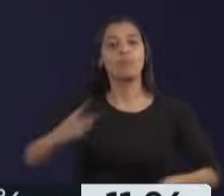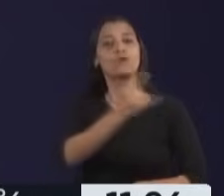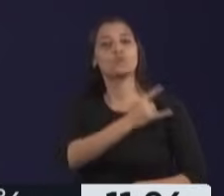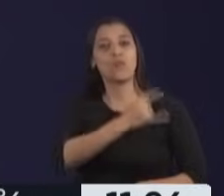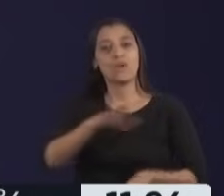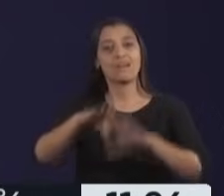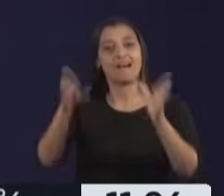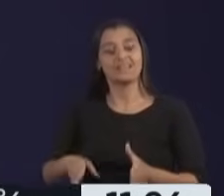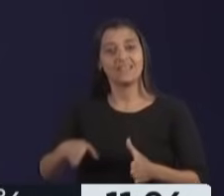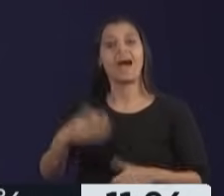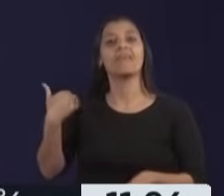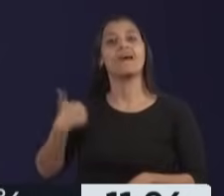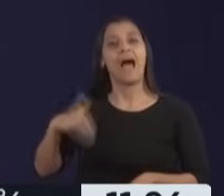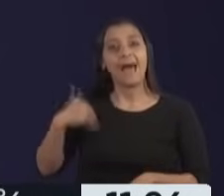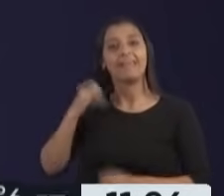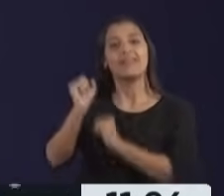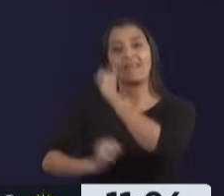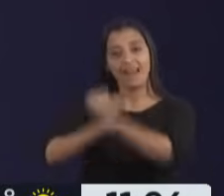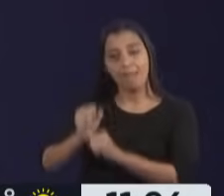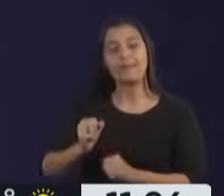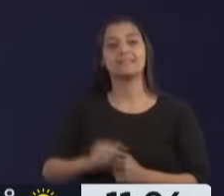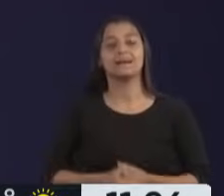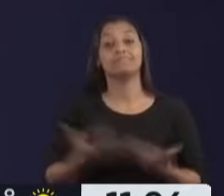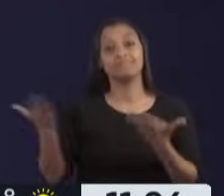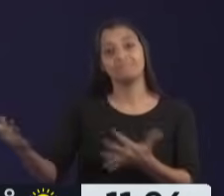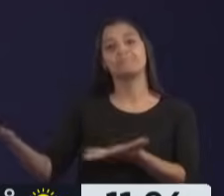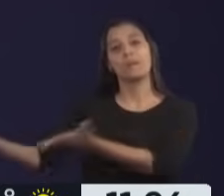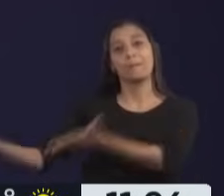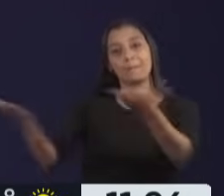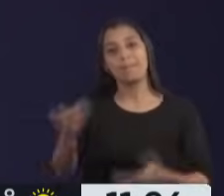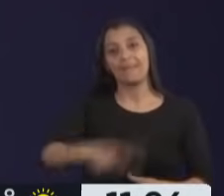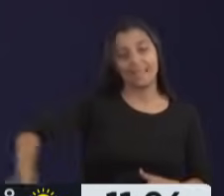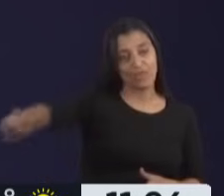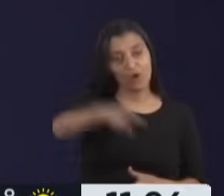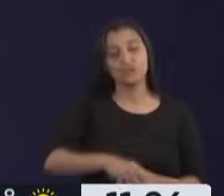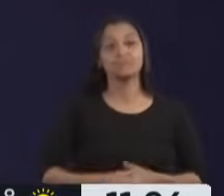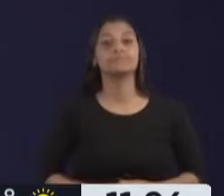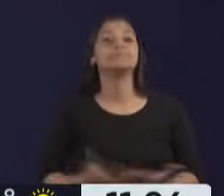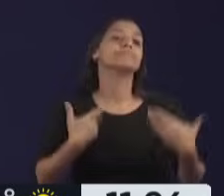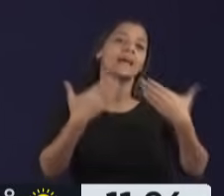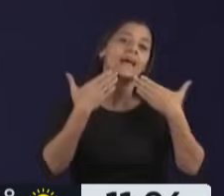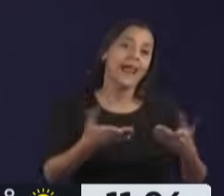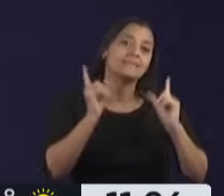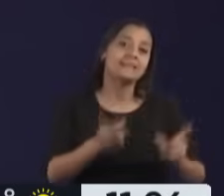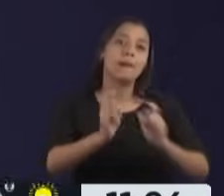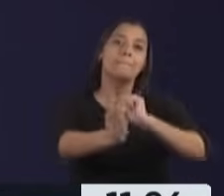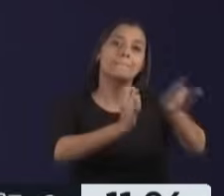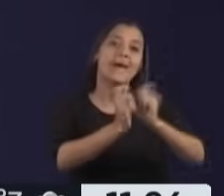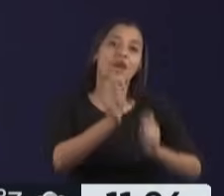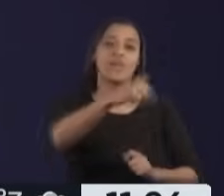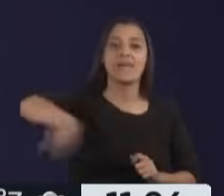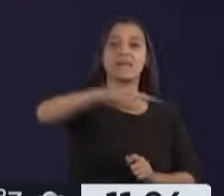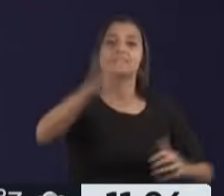Universidad de Argentina de la Empresa, de UADE, así que bienvenidos y como siempre agradezco a los periodistas de la sala por